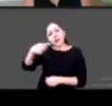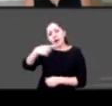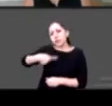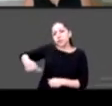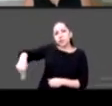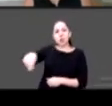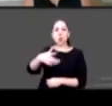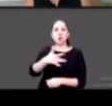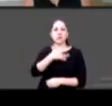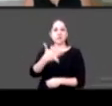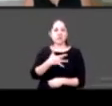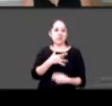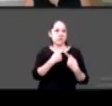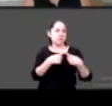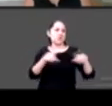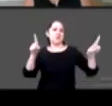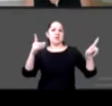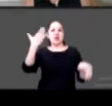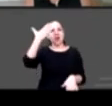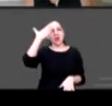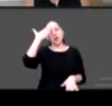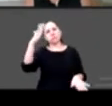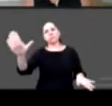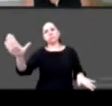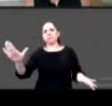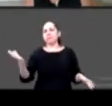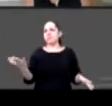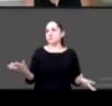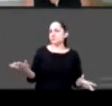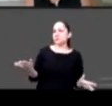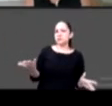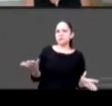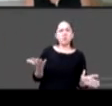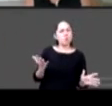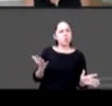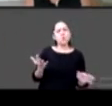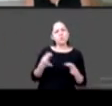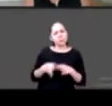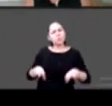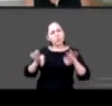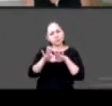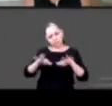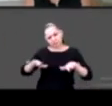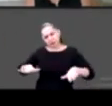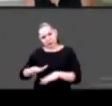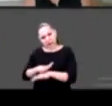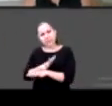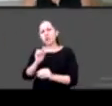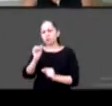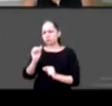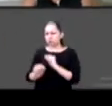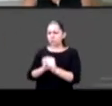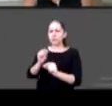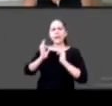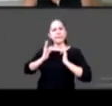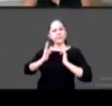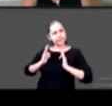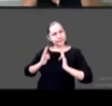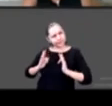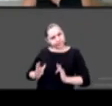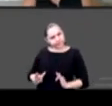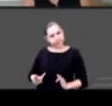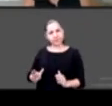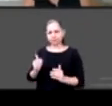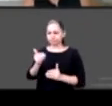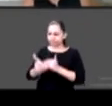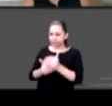toda la familia. Eso es lo que estamos haciendo. Y mismo los miembros de la familia que no están con nosotros en el confinamiento, pues los